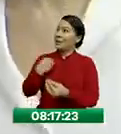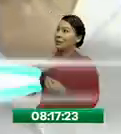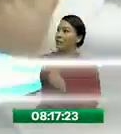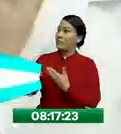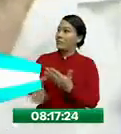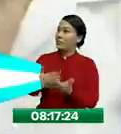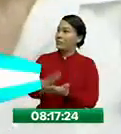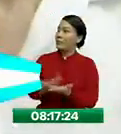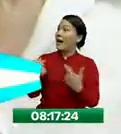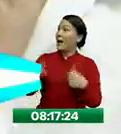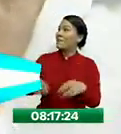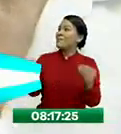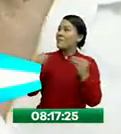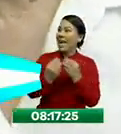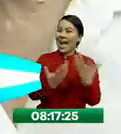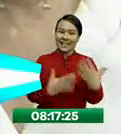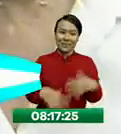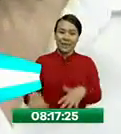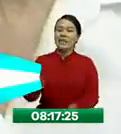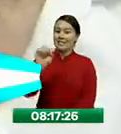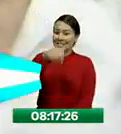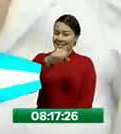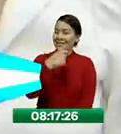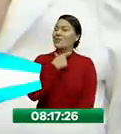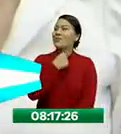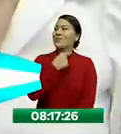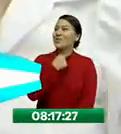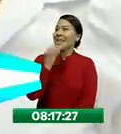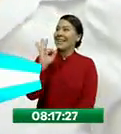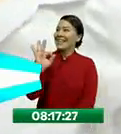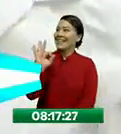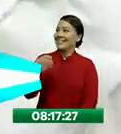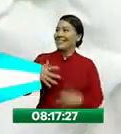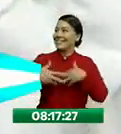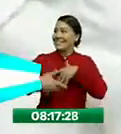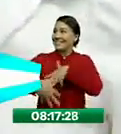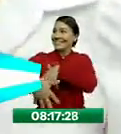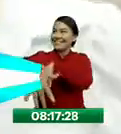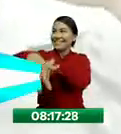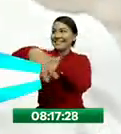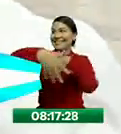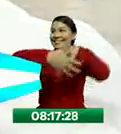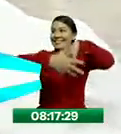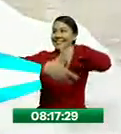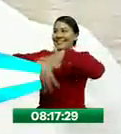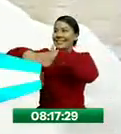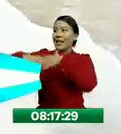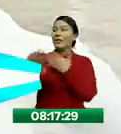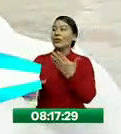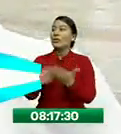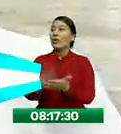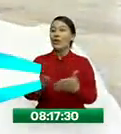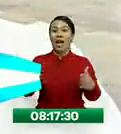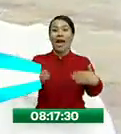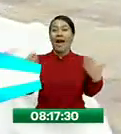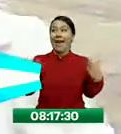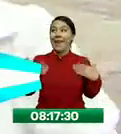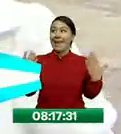tantas actividades que van a haber. Por supuesto que sí, estamos hablando del pregón cívico. Abrimos la fiesta con